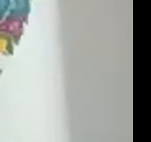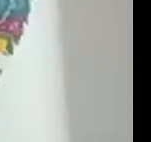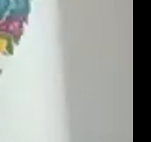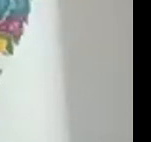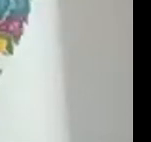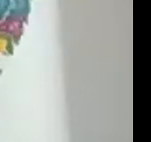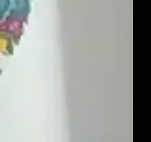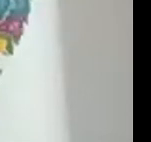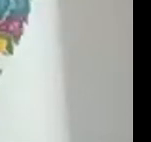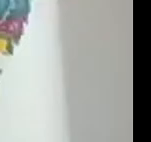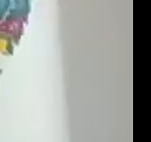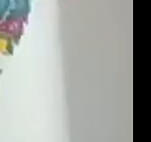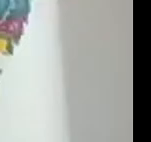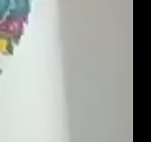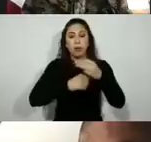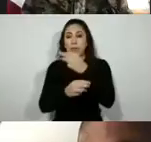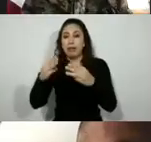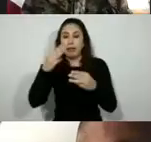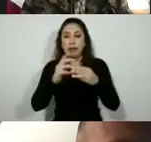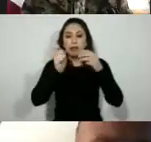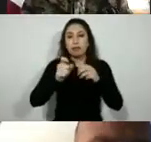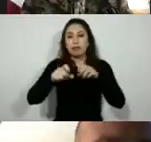equipo y la infraestructura necesaria para